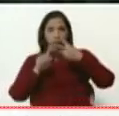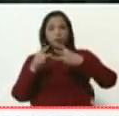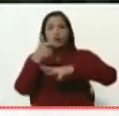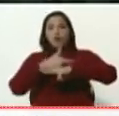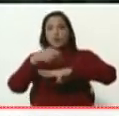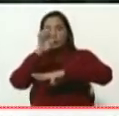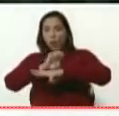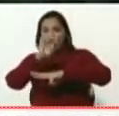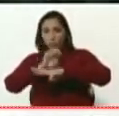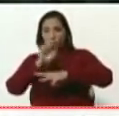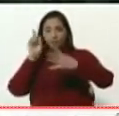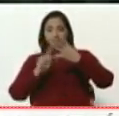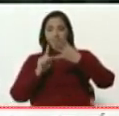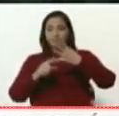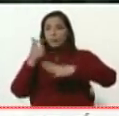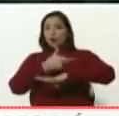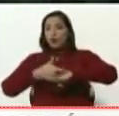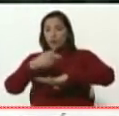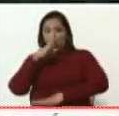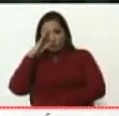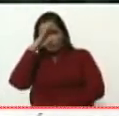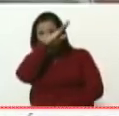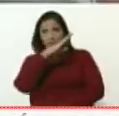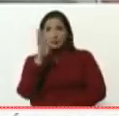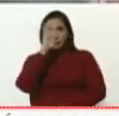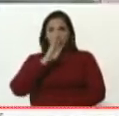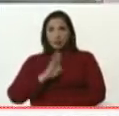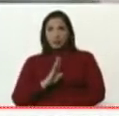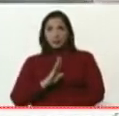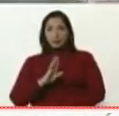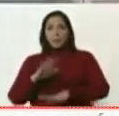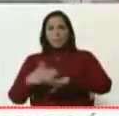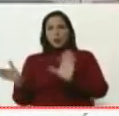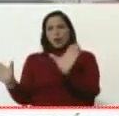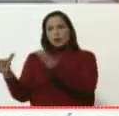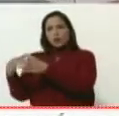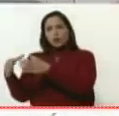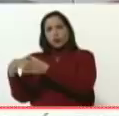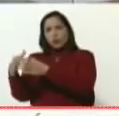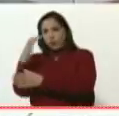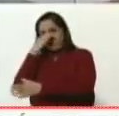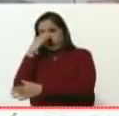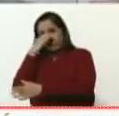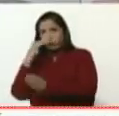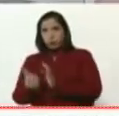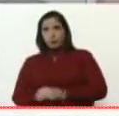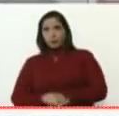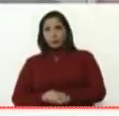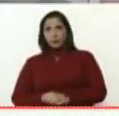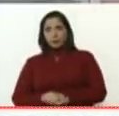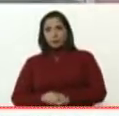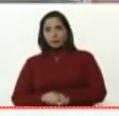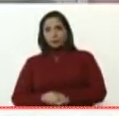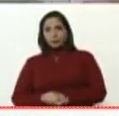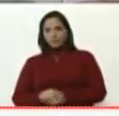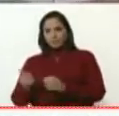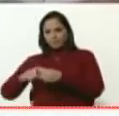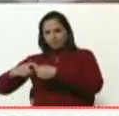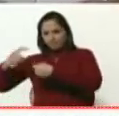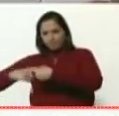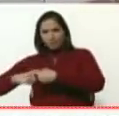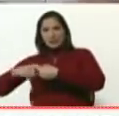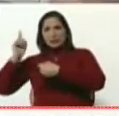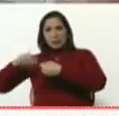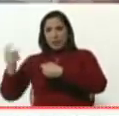Ecuador y el gobierno de Brasil. Porque este grupo paramilitar de criminales que incluía